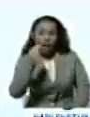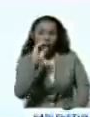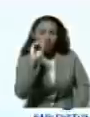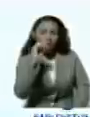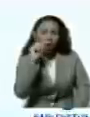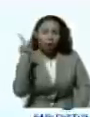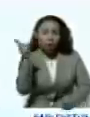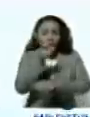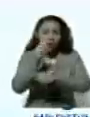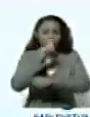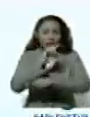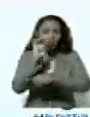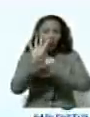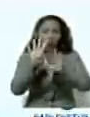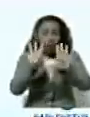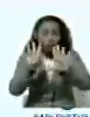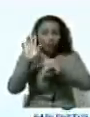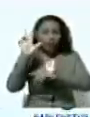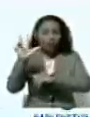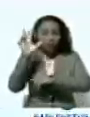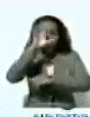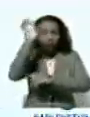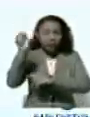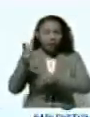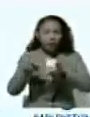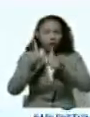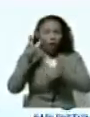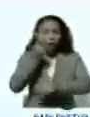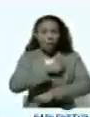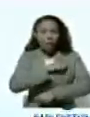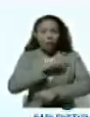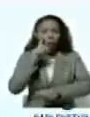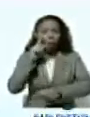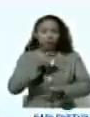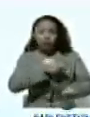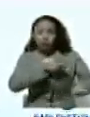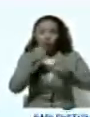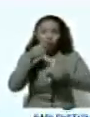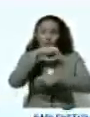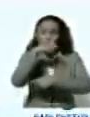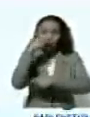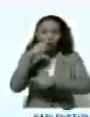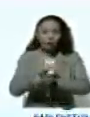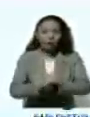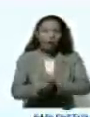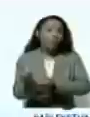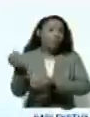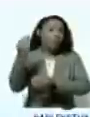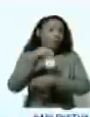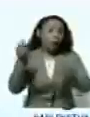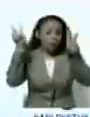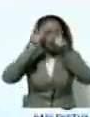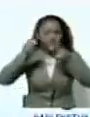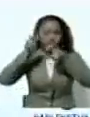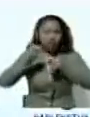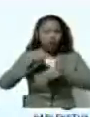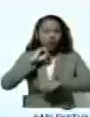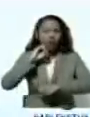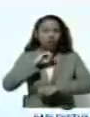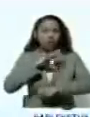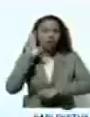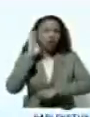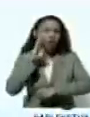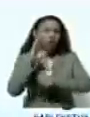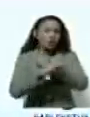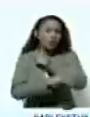en 193 países por las autoridades de España por el delito de tráfico de drogas. Además, se investiga su historial criminal en